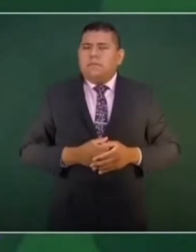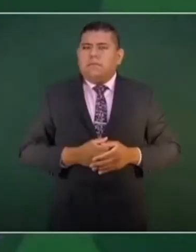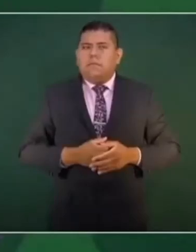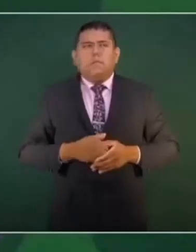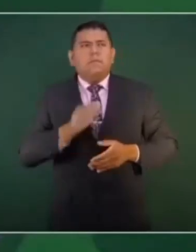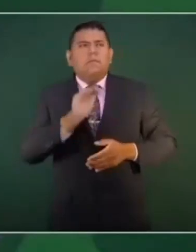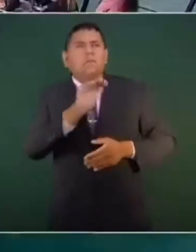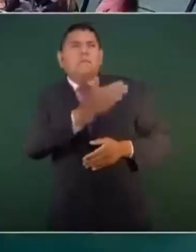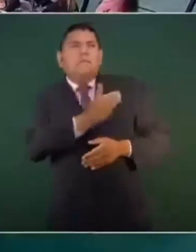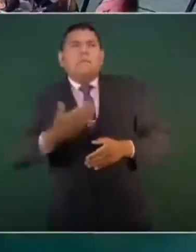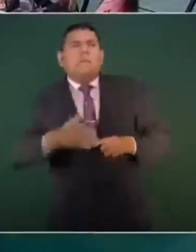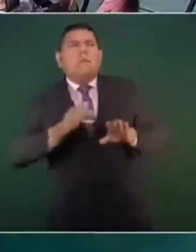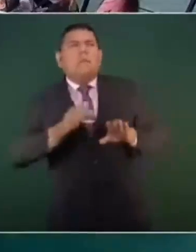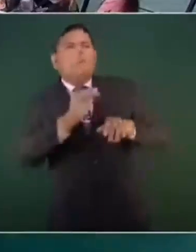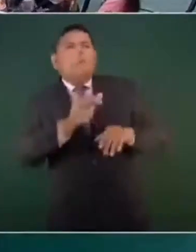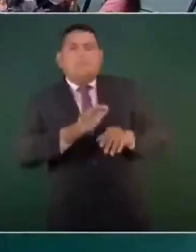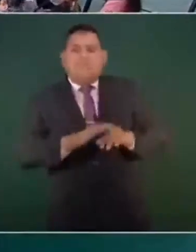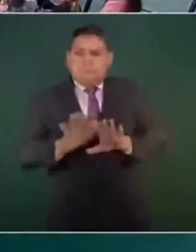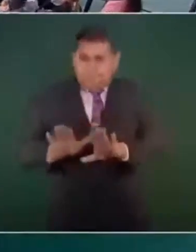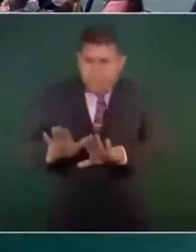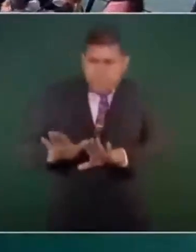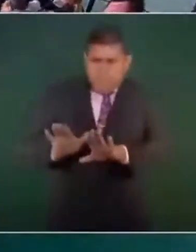Presidente, pero más allá de las